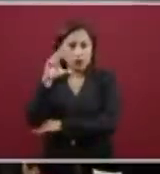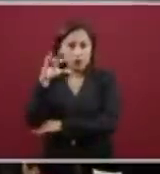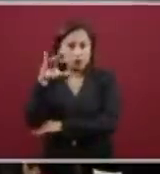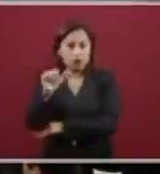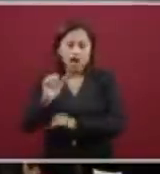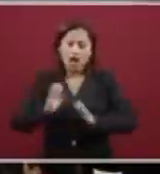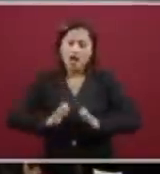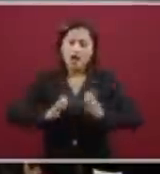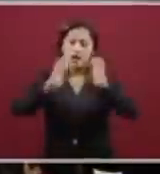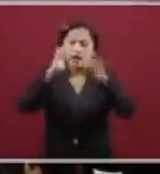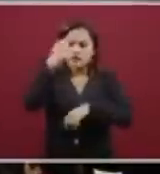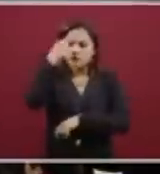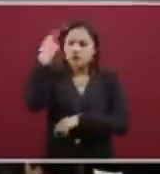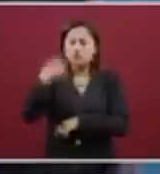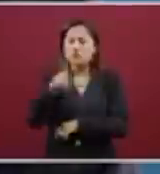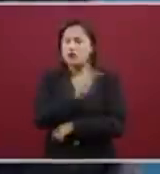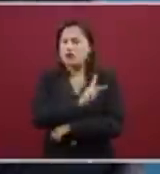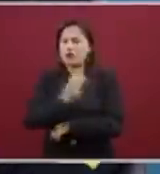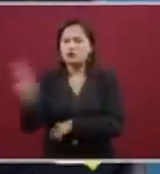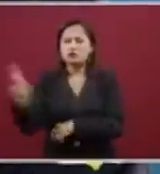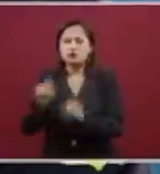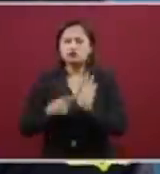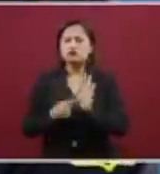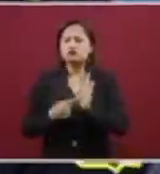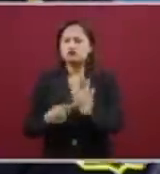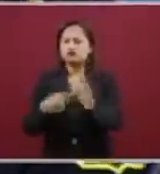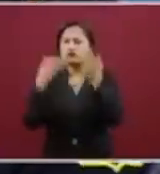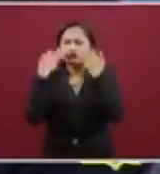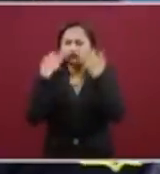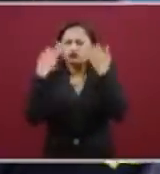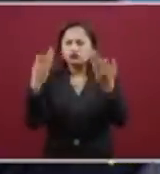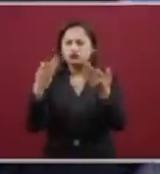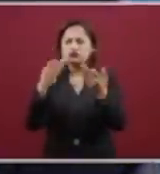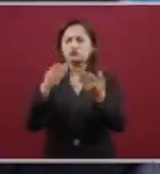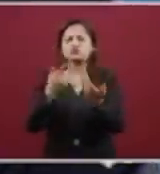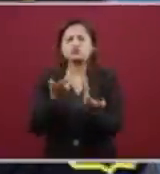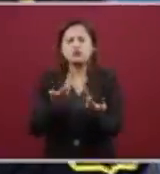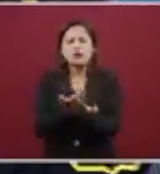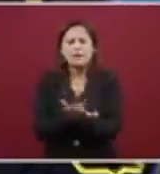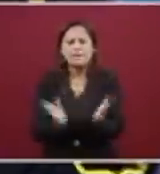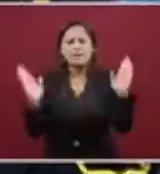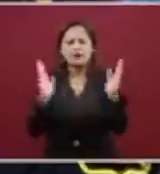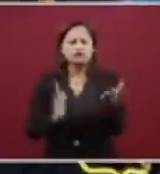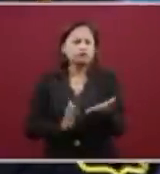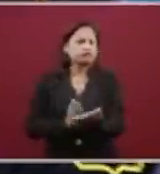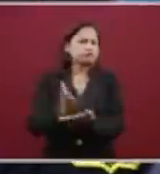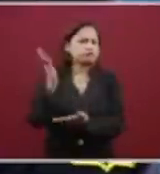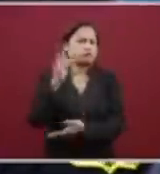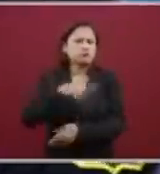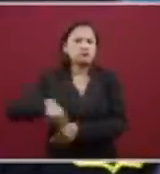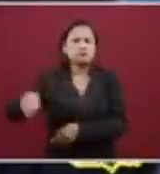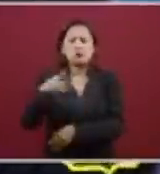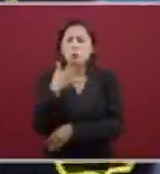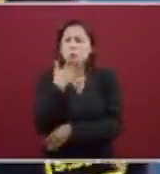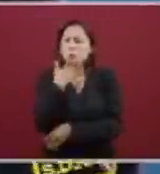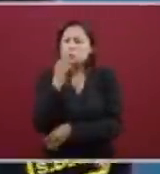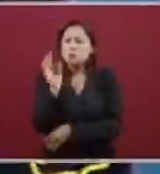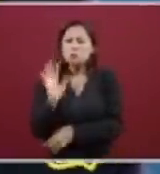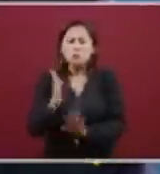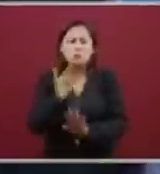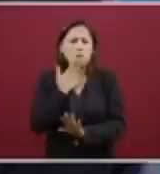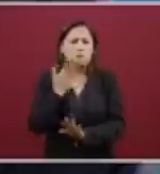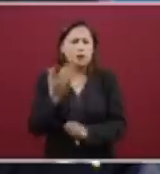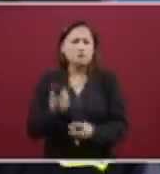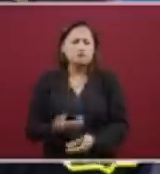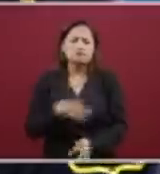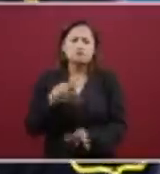transparente democrático abierto conectado intuitivo y sencillo en donde confluye a